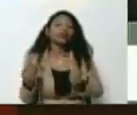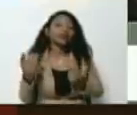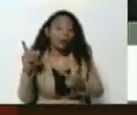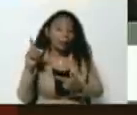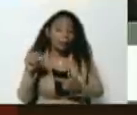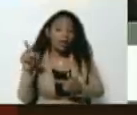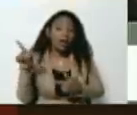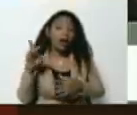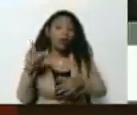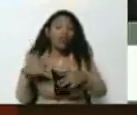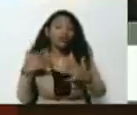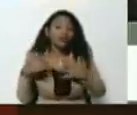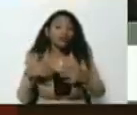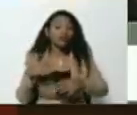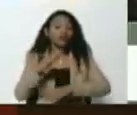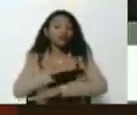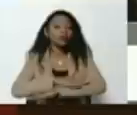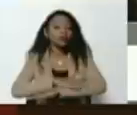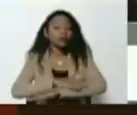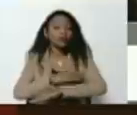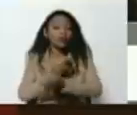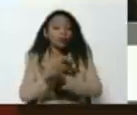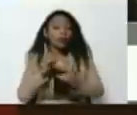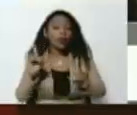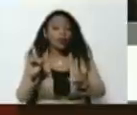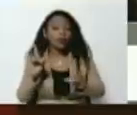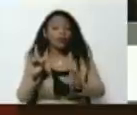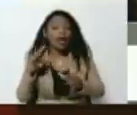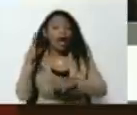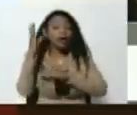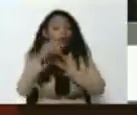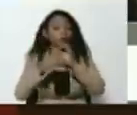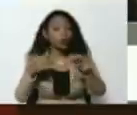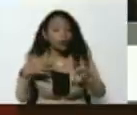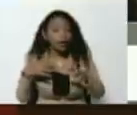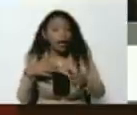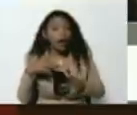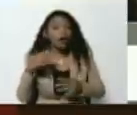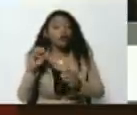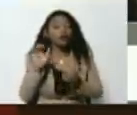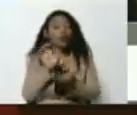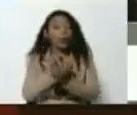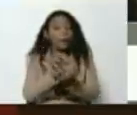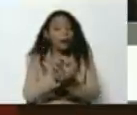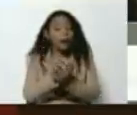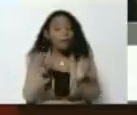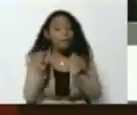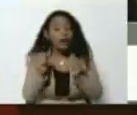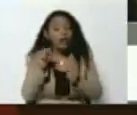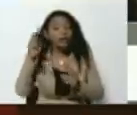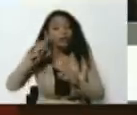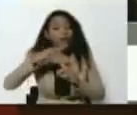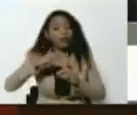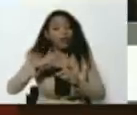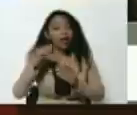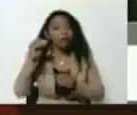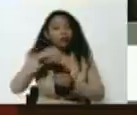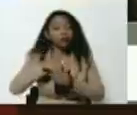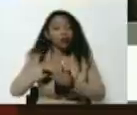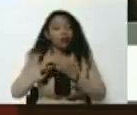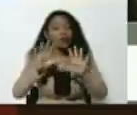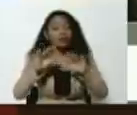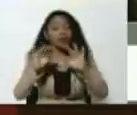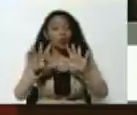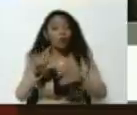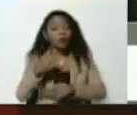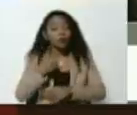Acción Democrática, de Anzoátegui, Nueva Esparta, Mérida y Táchira, e incluyendo los 19 nuestros,